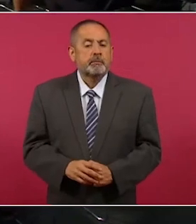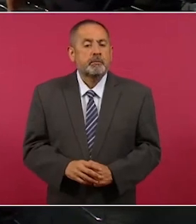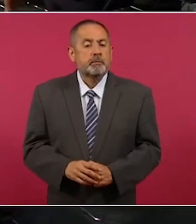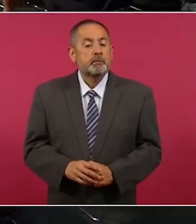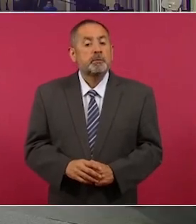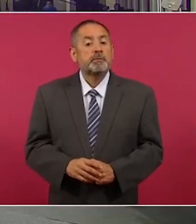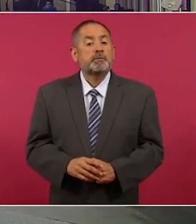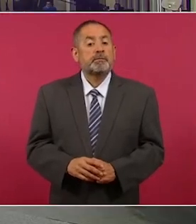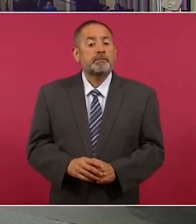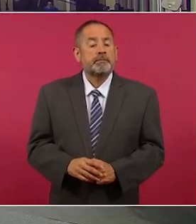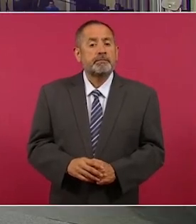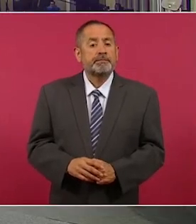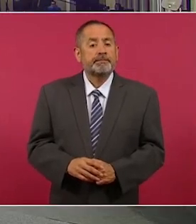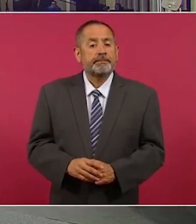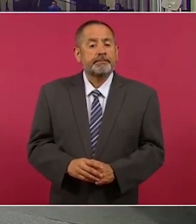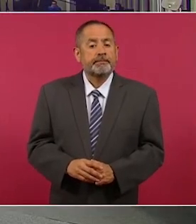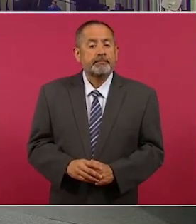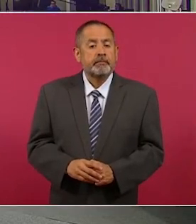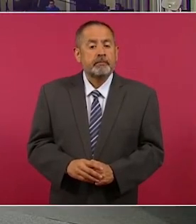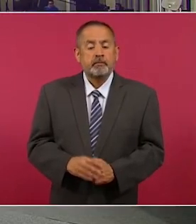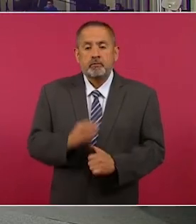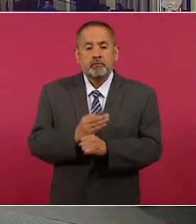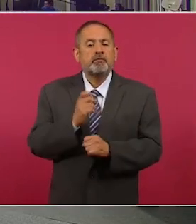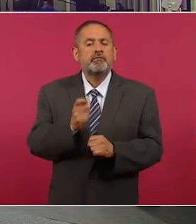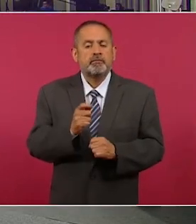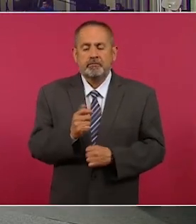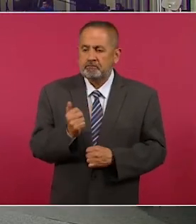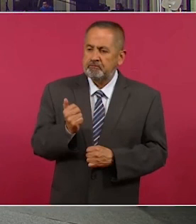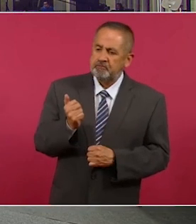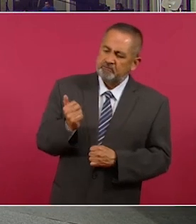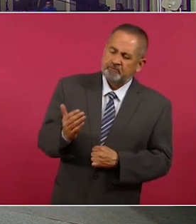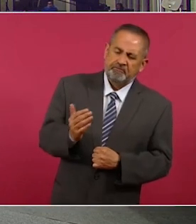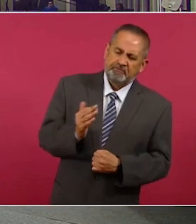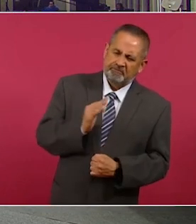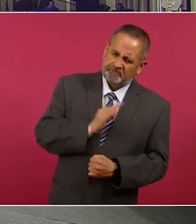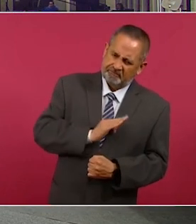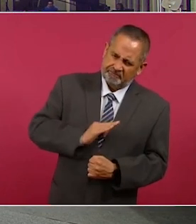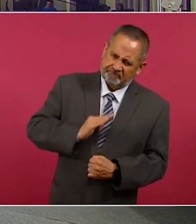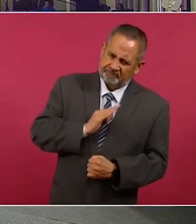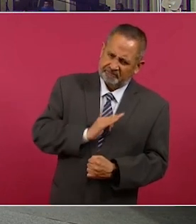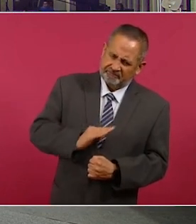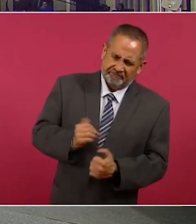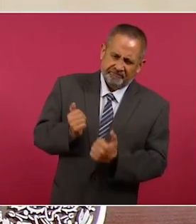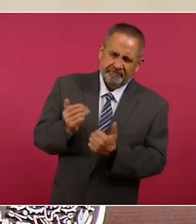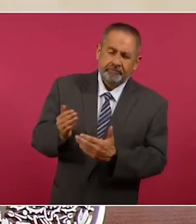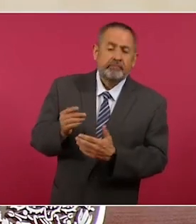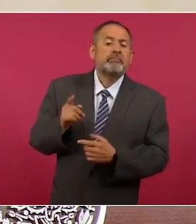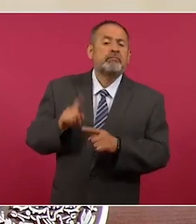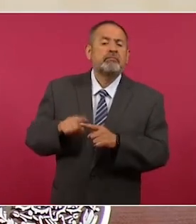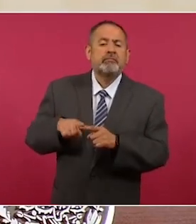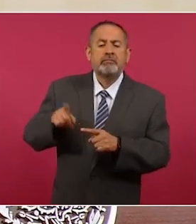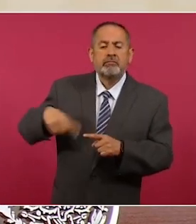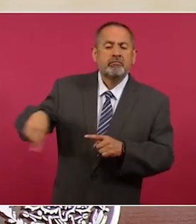vamos a felicitar a los beisbolistas